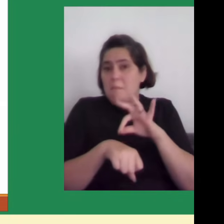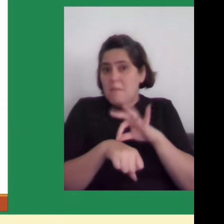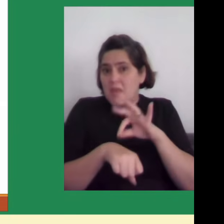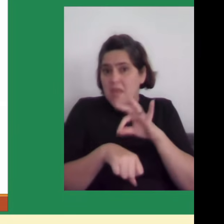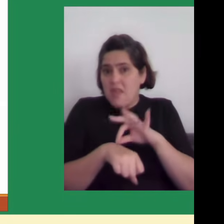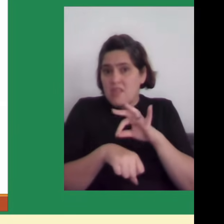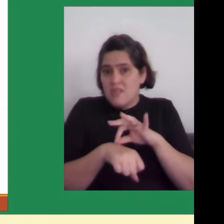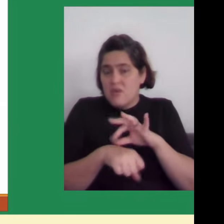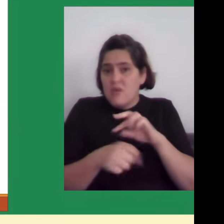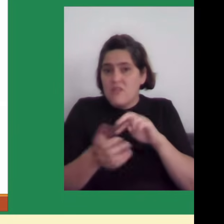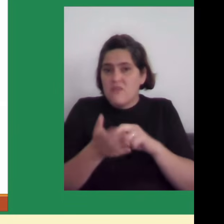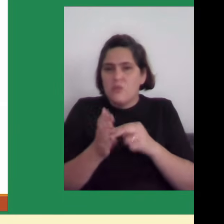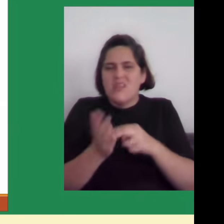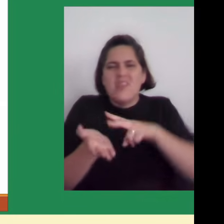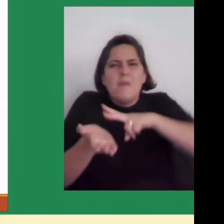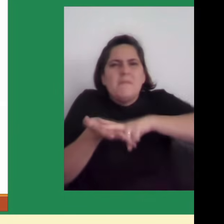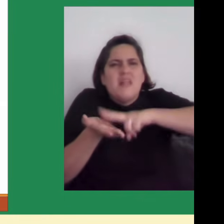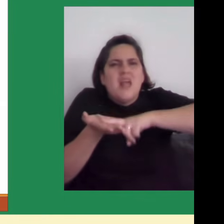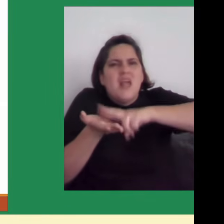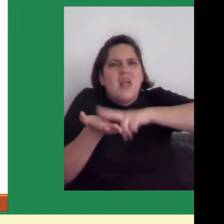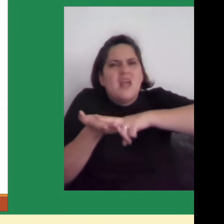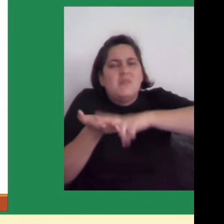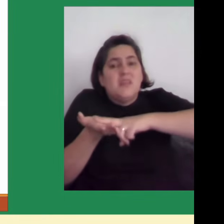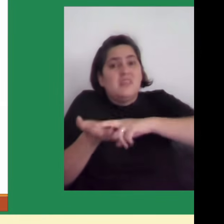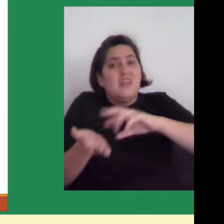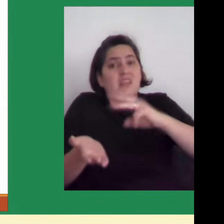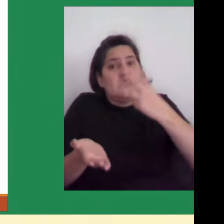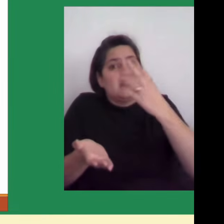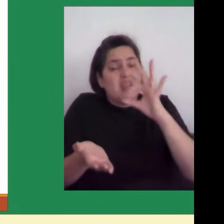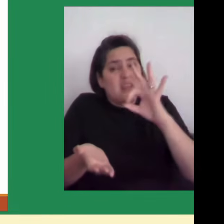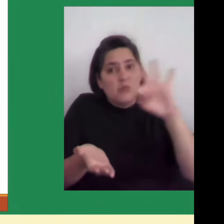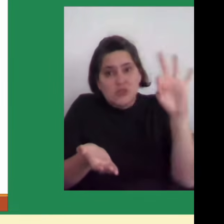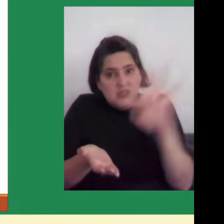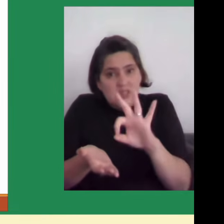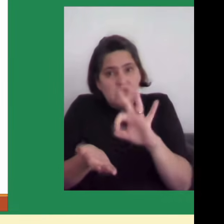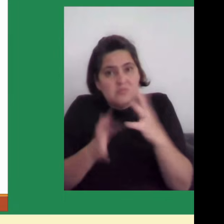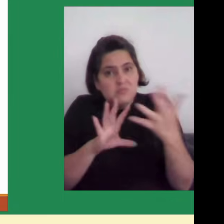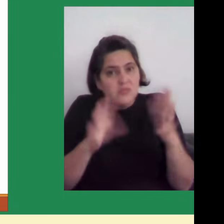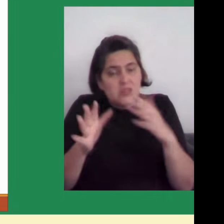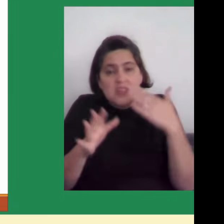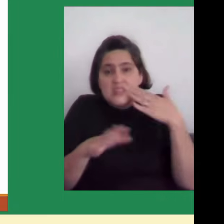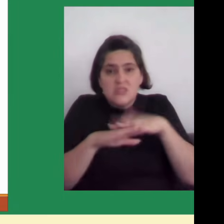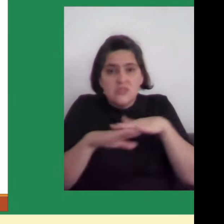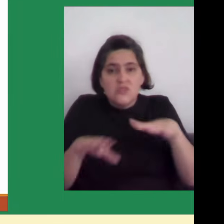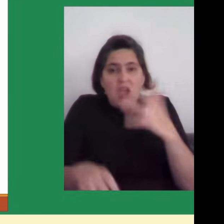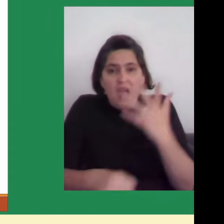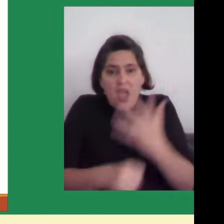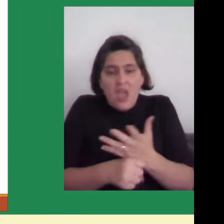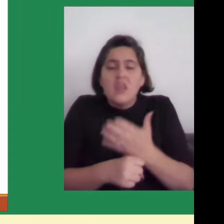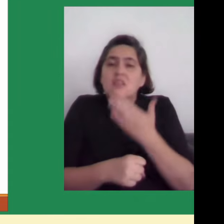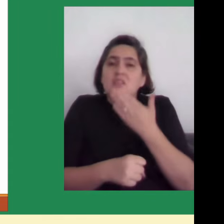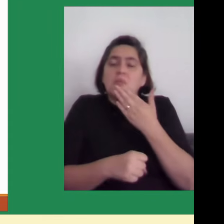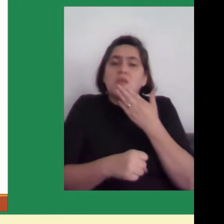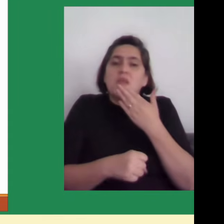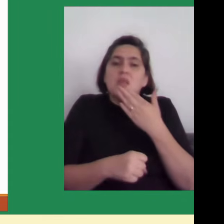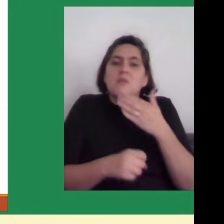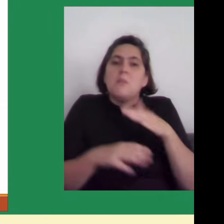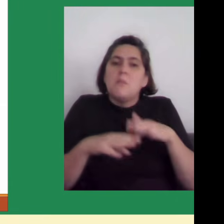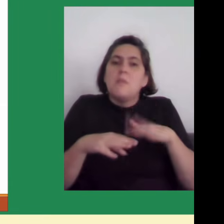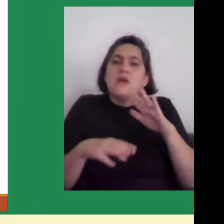como epilepsia, que está presente en el 30% aproximadamente de los niños y que es más frecuente de encontrar en niños con discapacidad